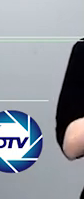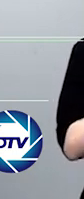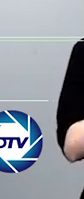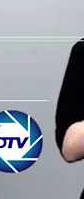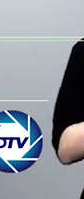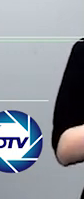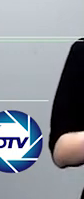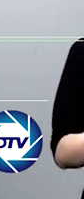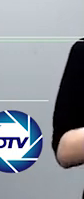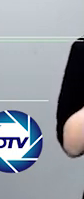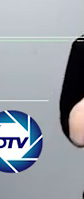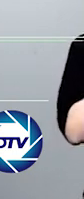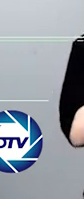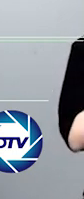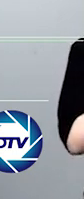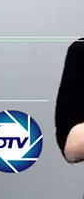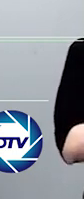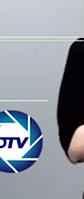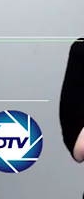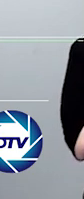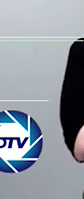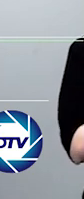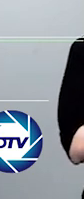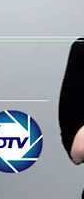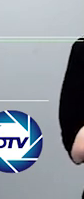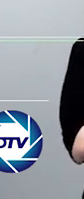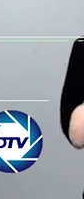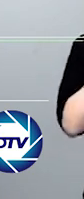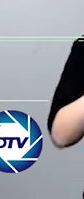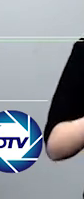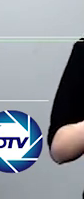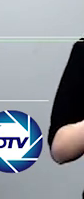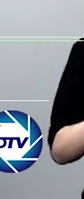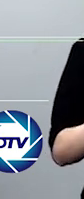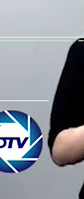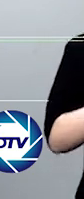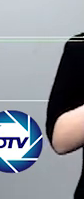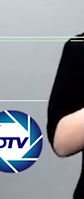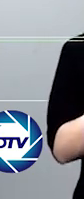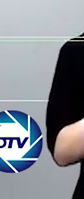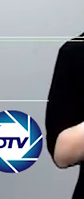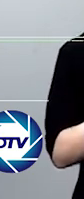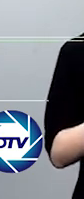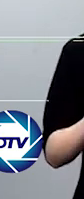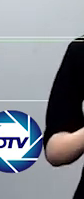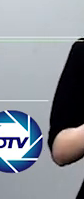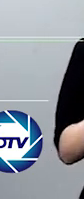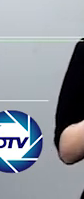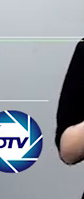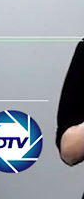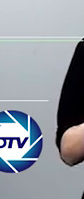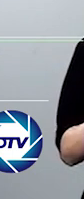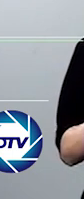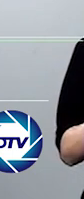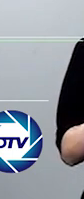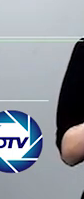precios entre 300 y 500 euros, que estipula, ojo, que además pactan el ayuntamiento y la empresa privada. Recordemos,